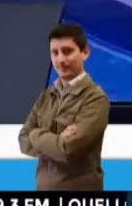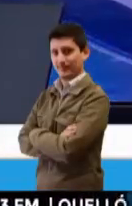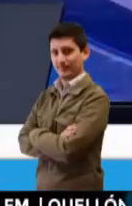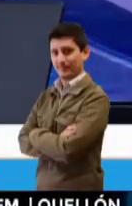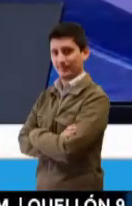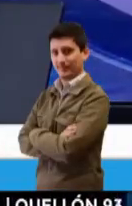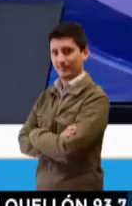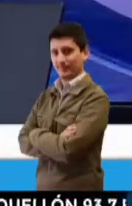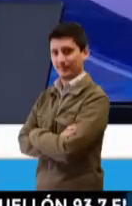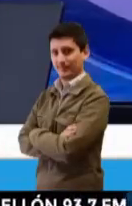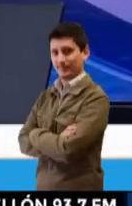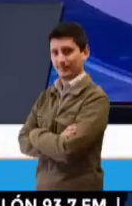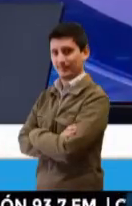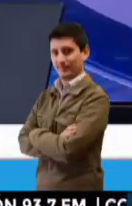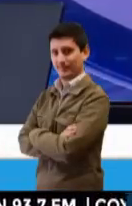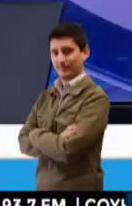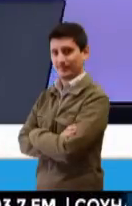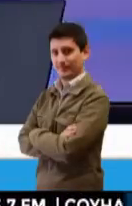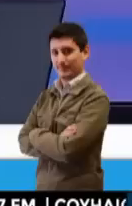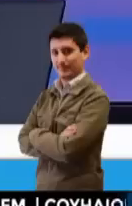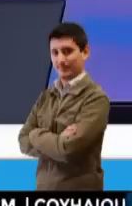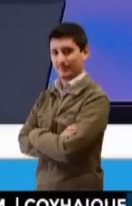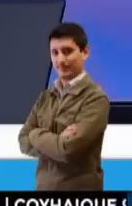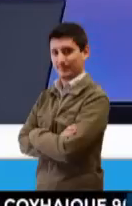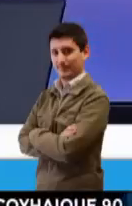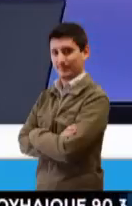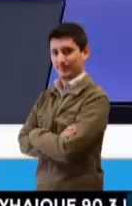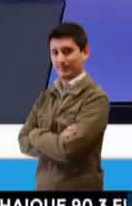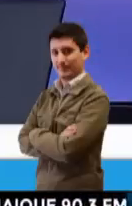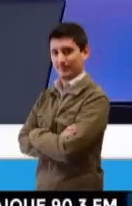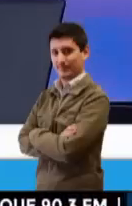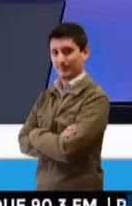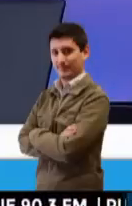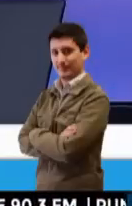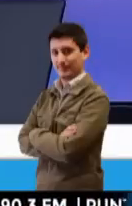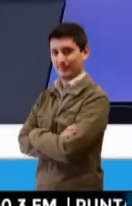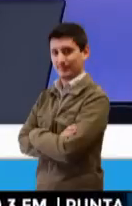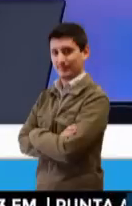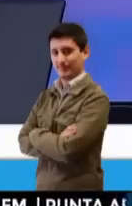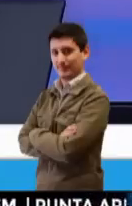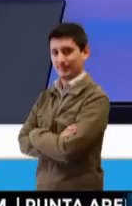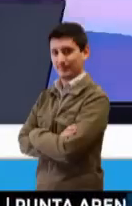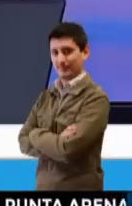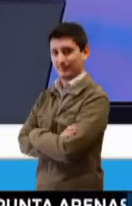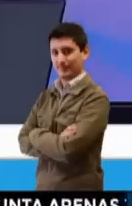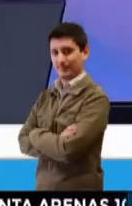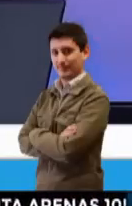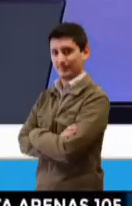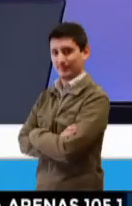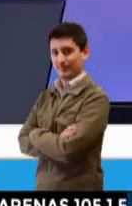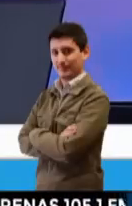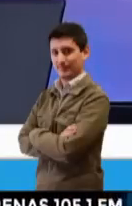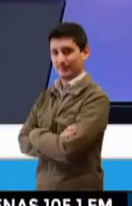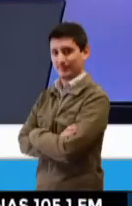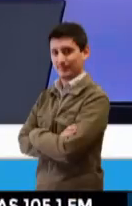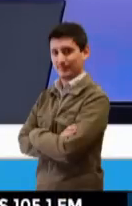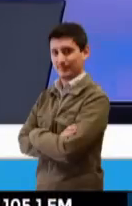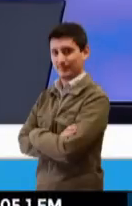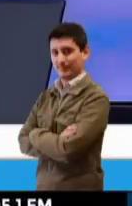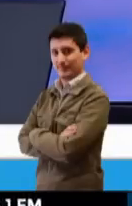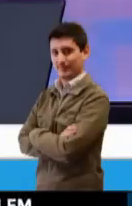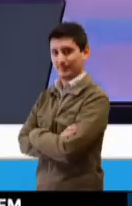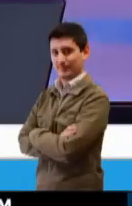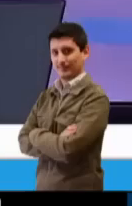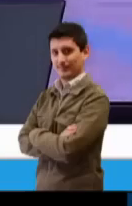preocupa personalmente, porque es algo que me parece muy terrible. Una persona, una niña, vulnerada a sus derechos, que vive en la calle, que asiste a este lugar en